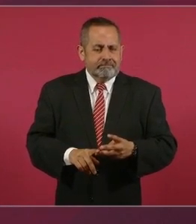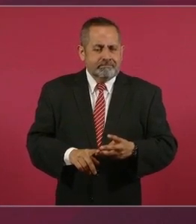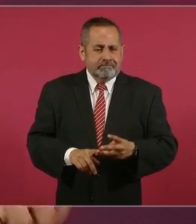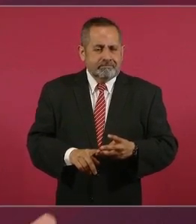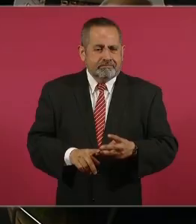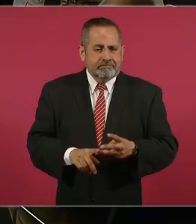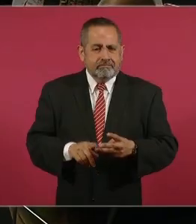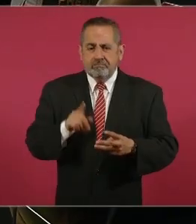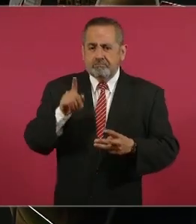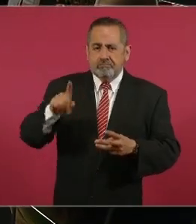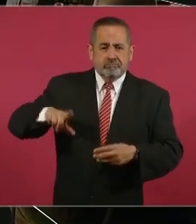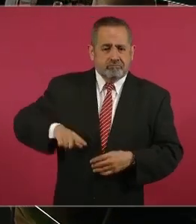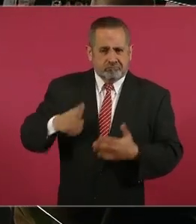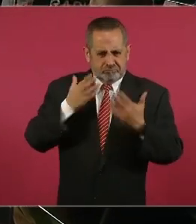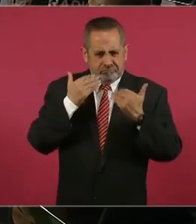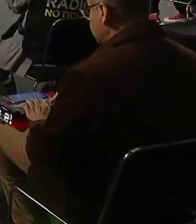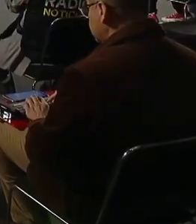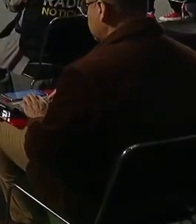donde no hay gobierno.